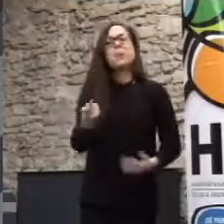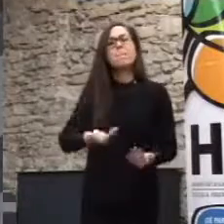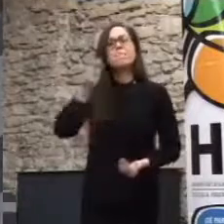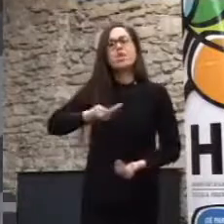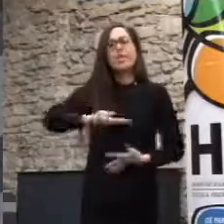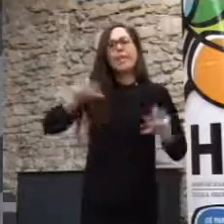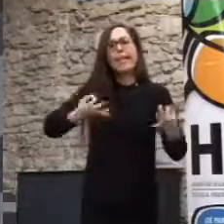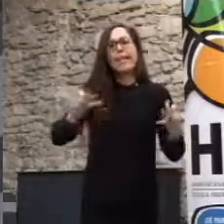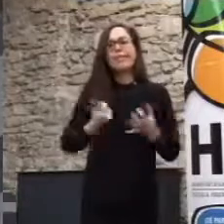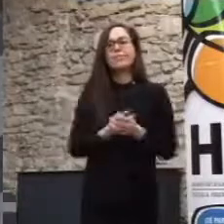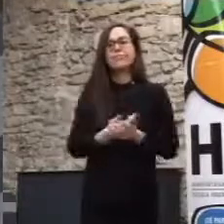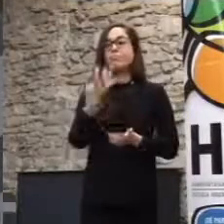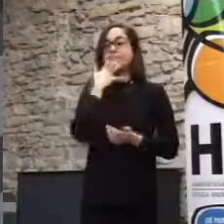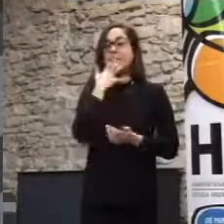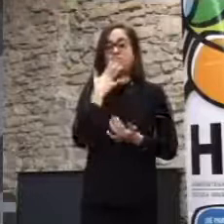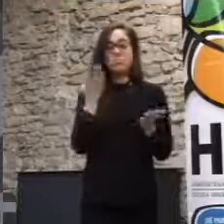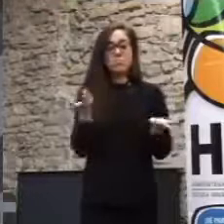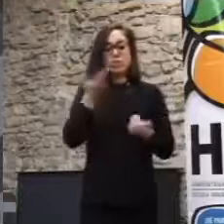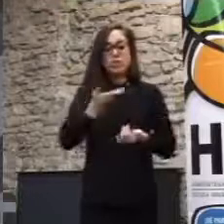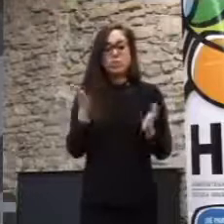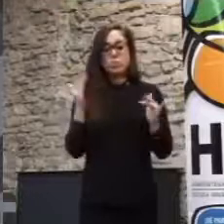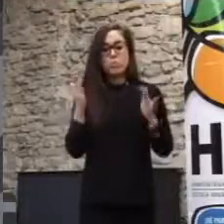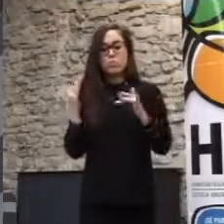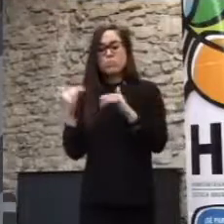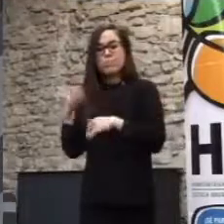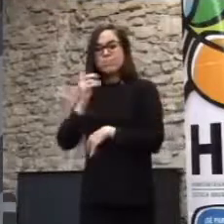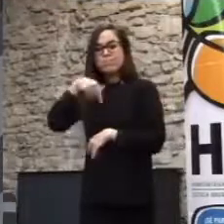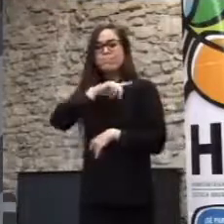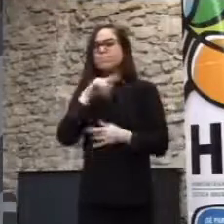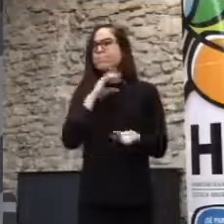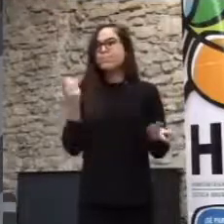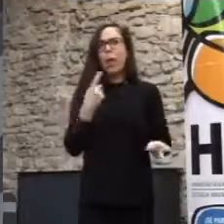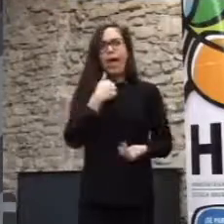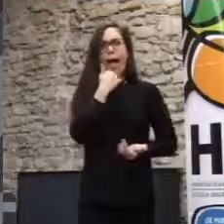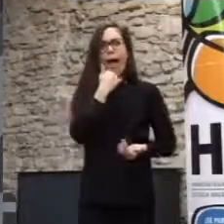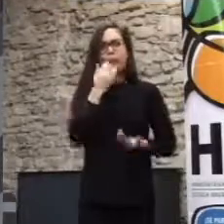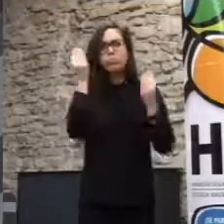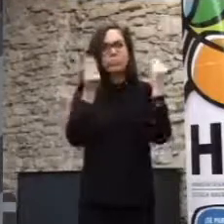si no hay nada importante ese día, pues de lo que pensamos que podemos crear para intentar